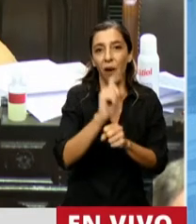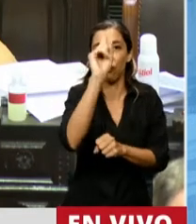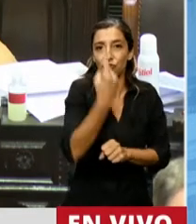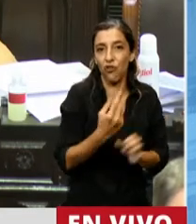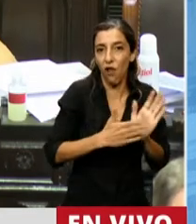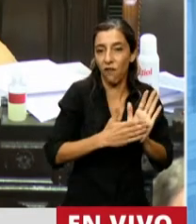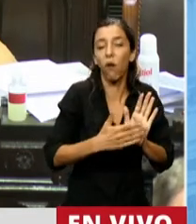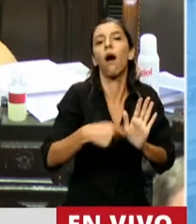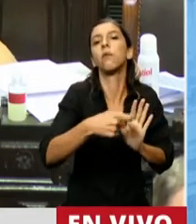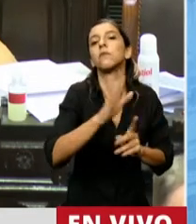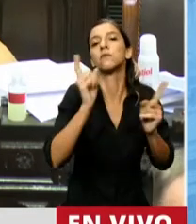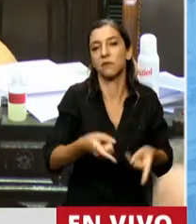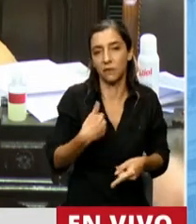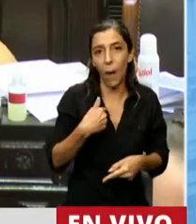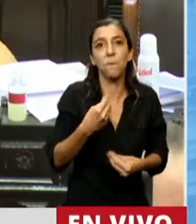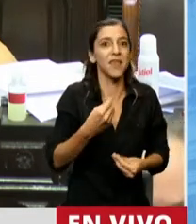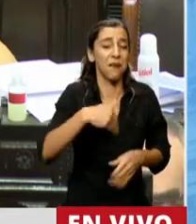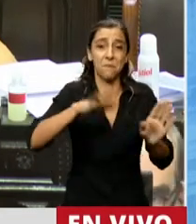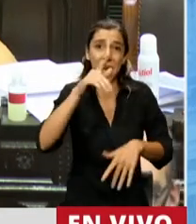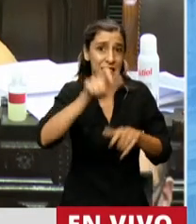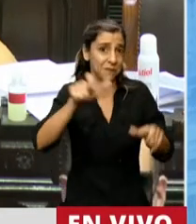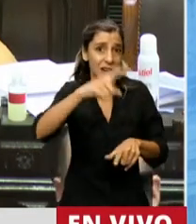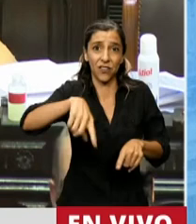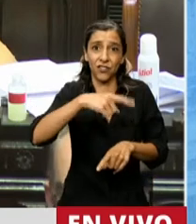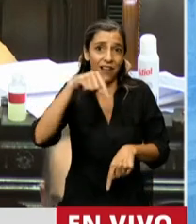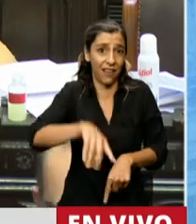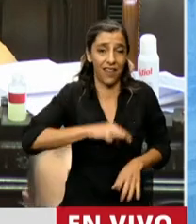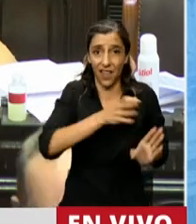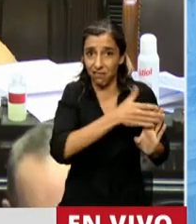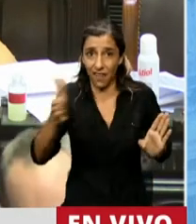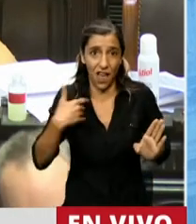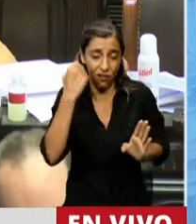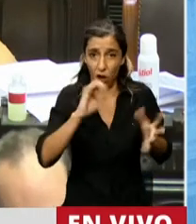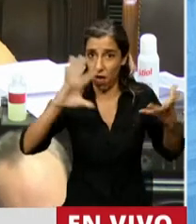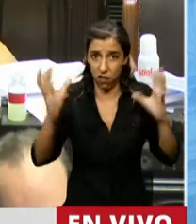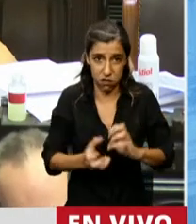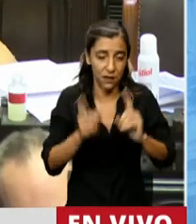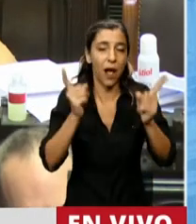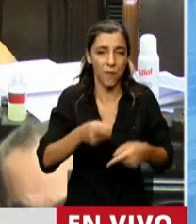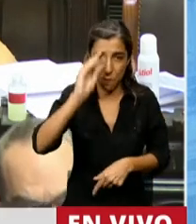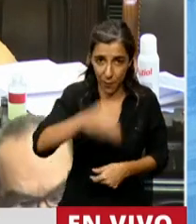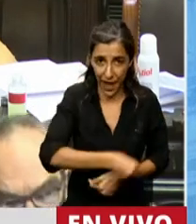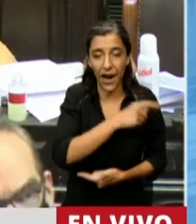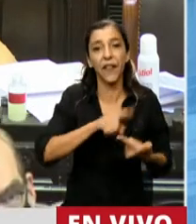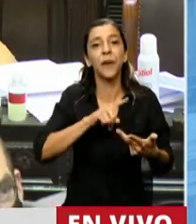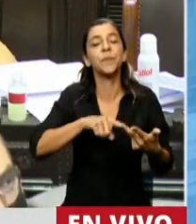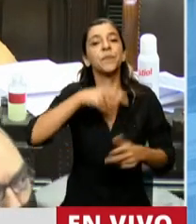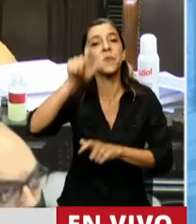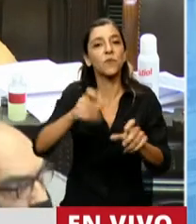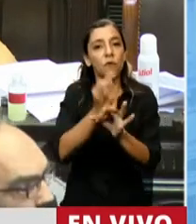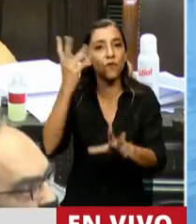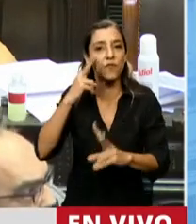más perjudicados por la contracción de la economía en el 2020. Por ejemplo, también los investigadores